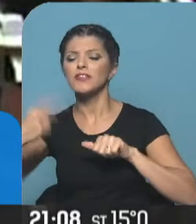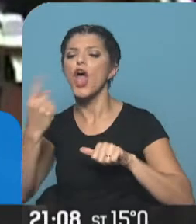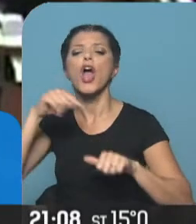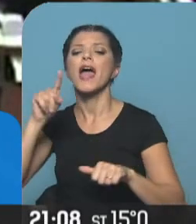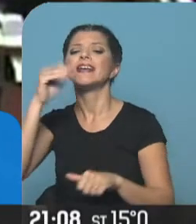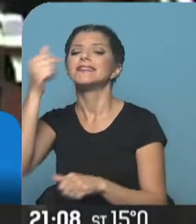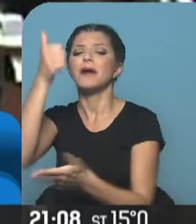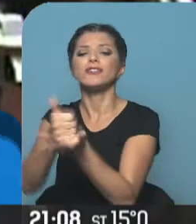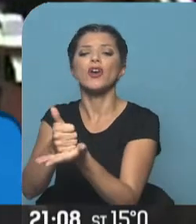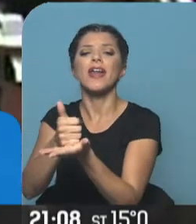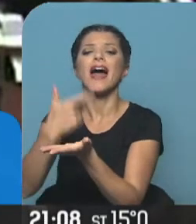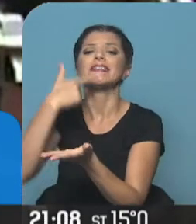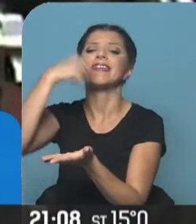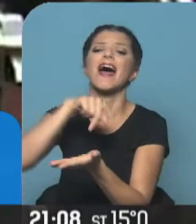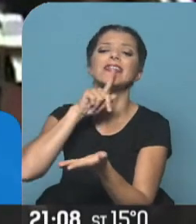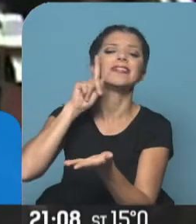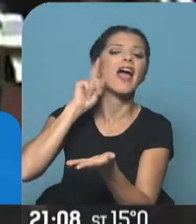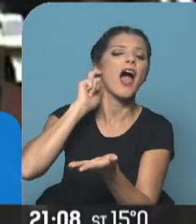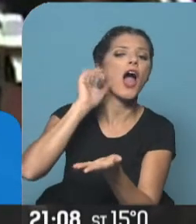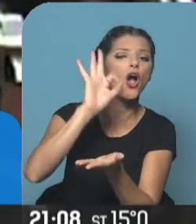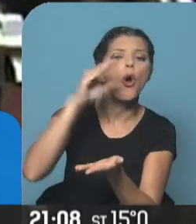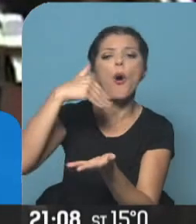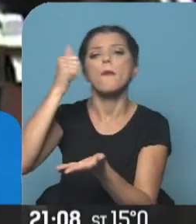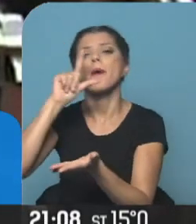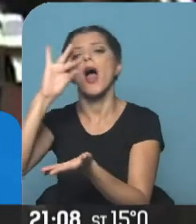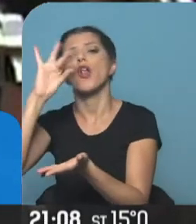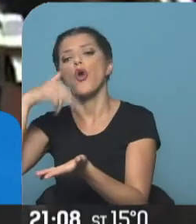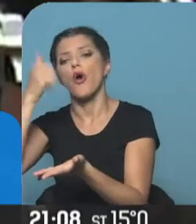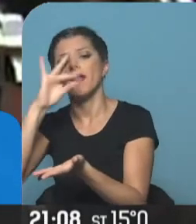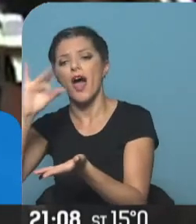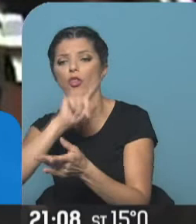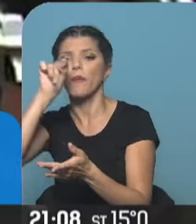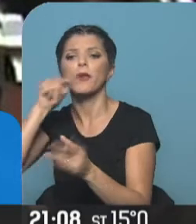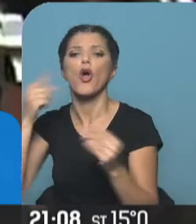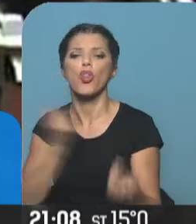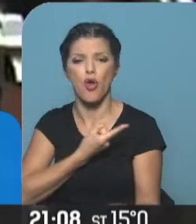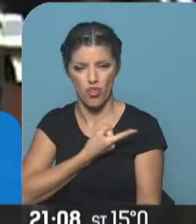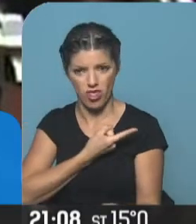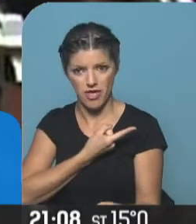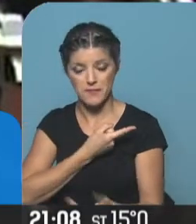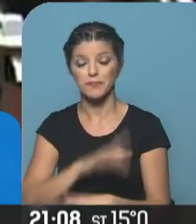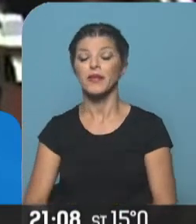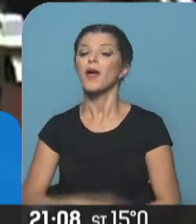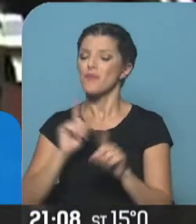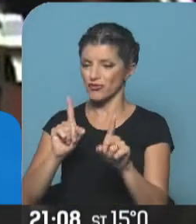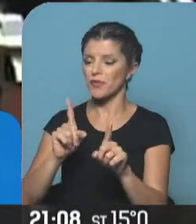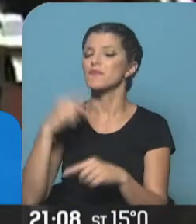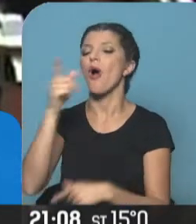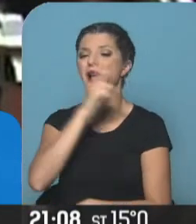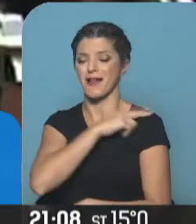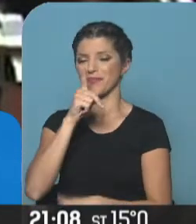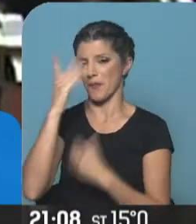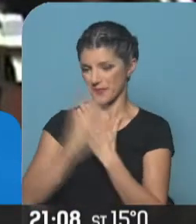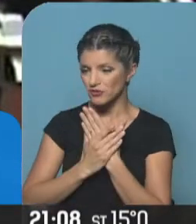Santiago Maldonado? Y fue el eje de varias de las preguntas, ante lo cual Marcos Peña respaldó